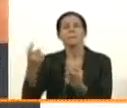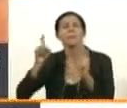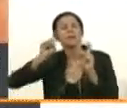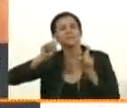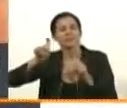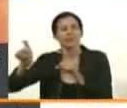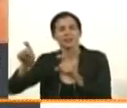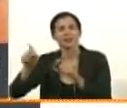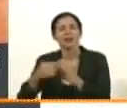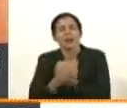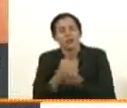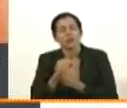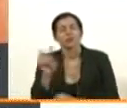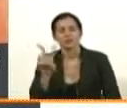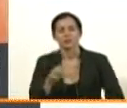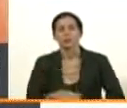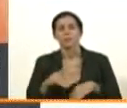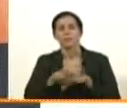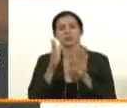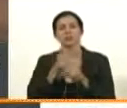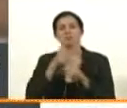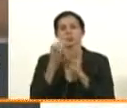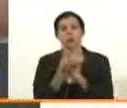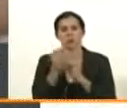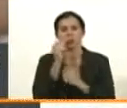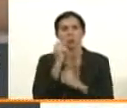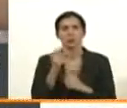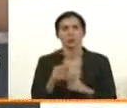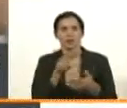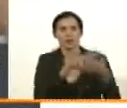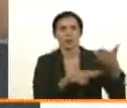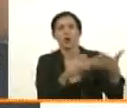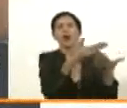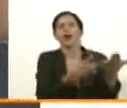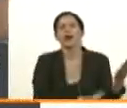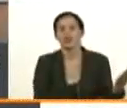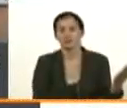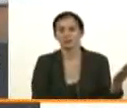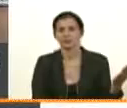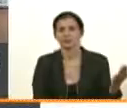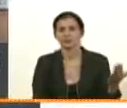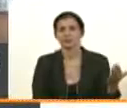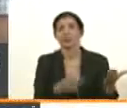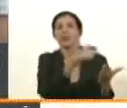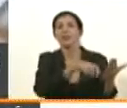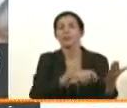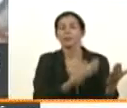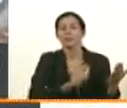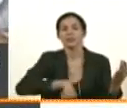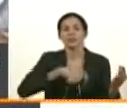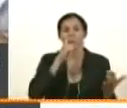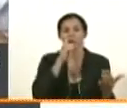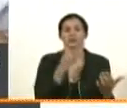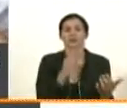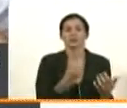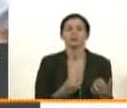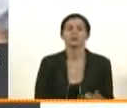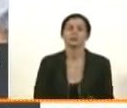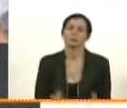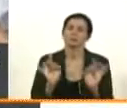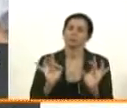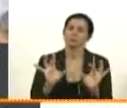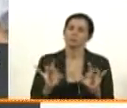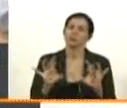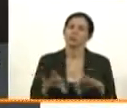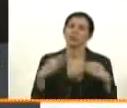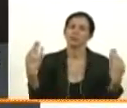Venezuela. El ministro para la Cultura, Adán Chávez, leyó una carta escrita por el presidente Nicolás Maduro, donde expresó sus condolencias a la